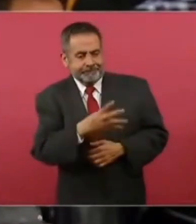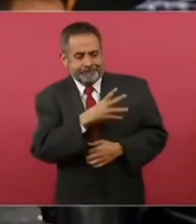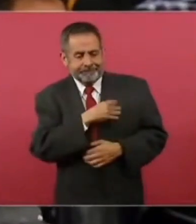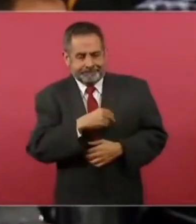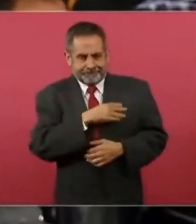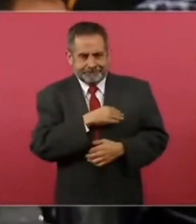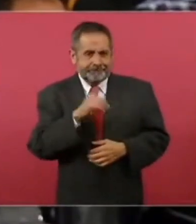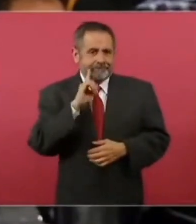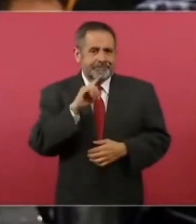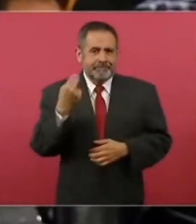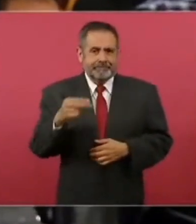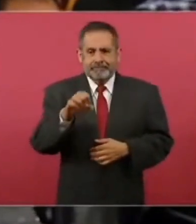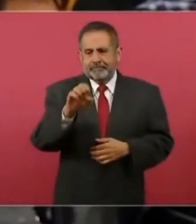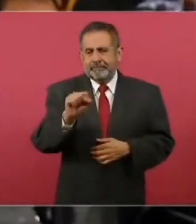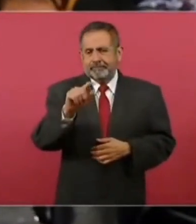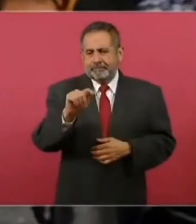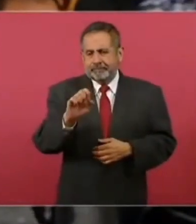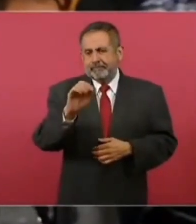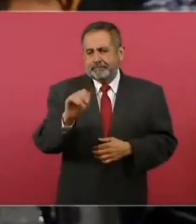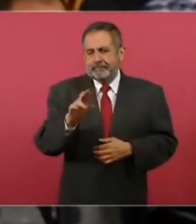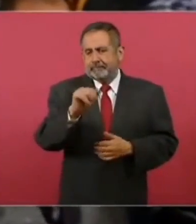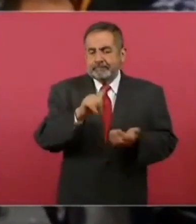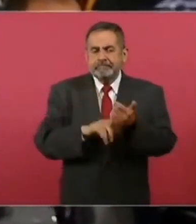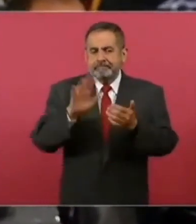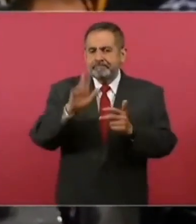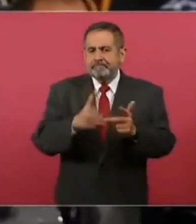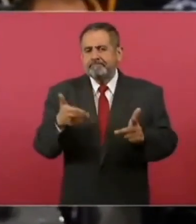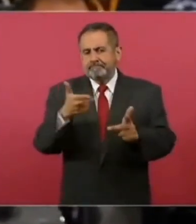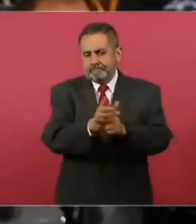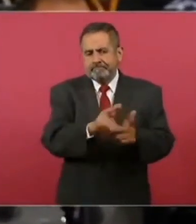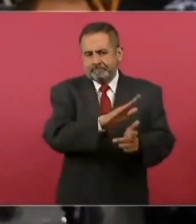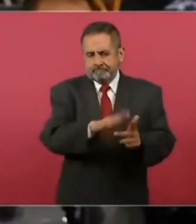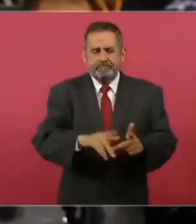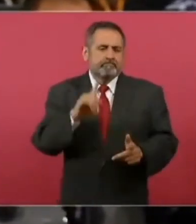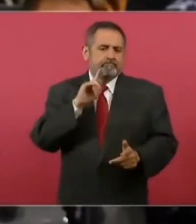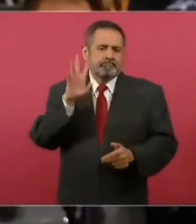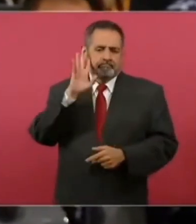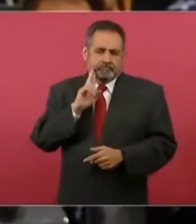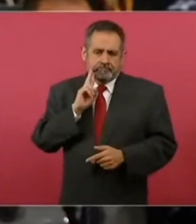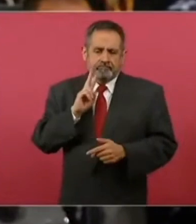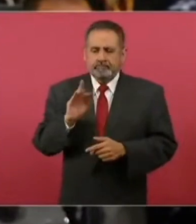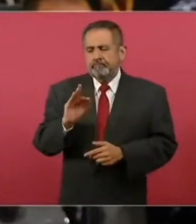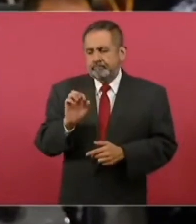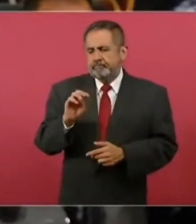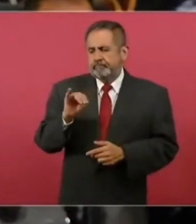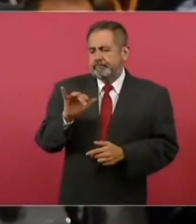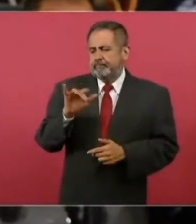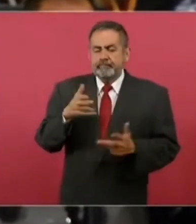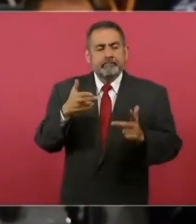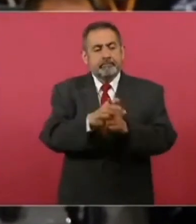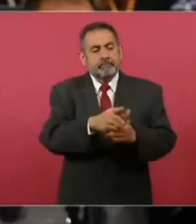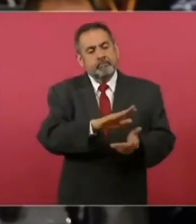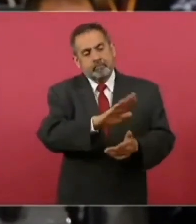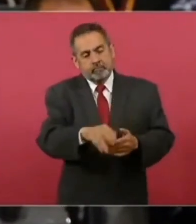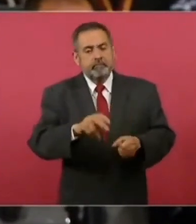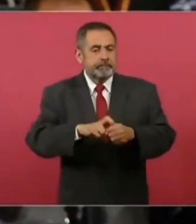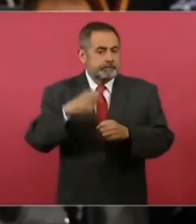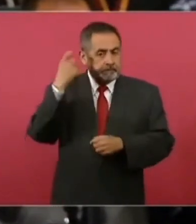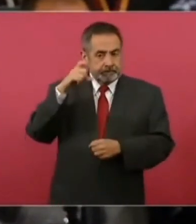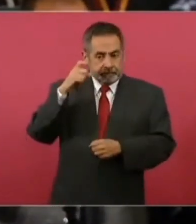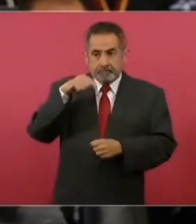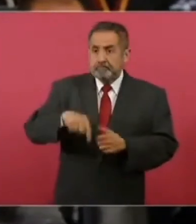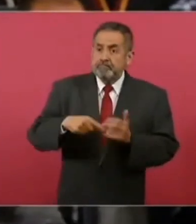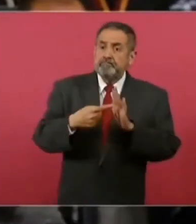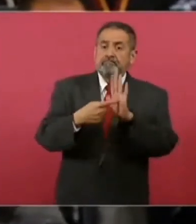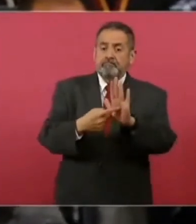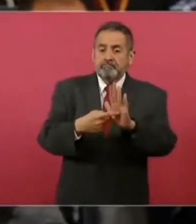presuntamente es un feminicidio en el Estado de Querétaro fue el año pasado aquí se expuso el tema sin embargo Bueno pues no se